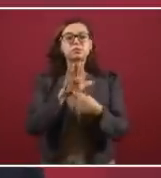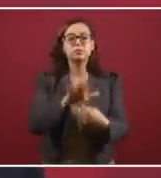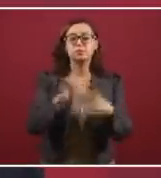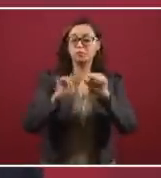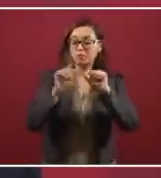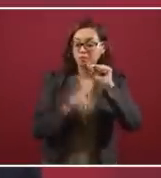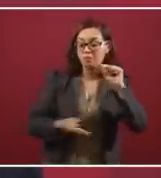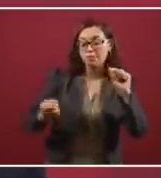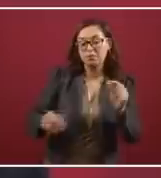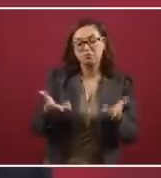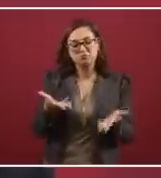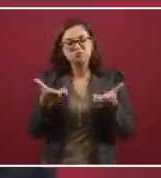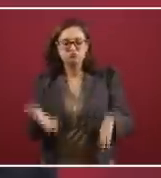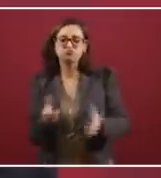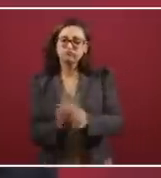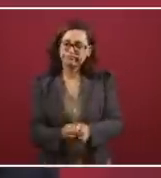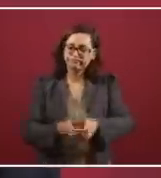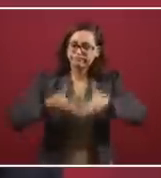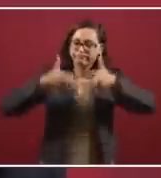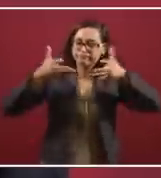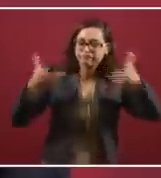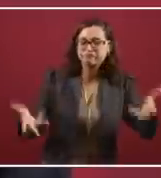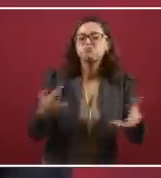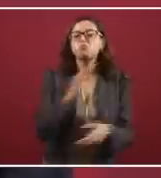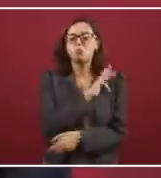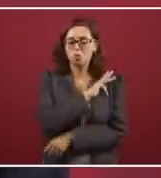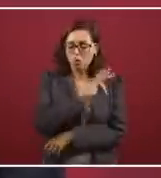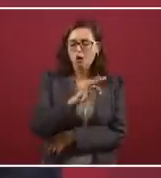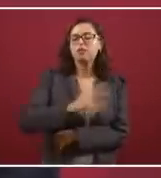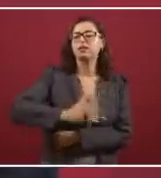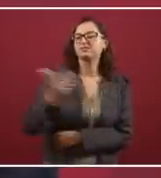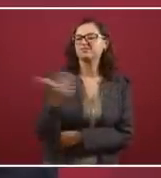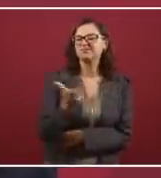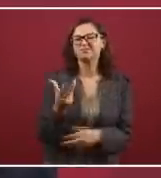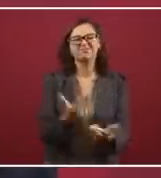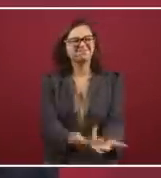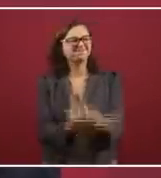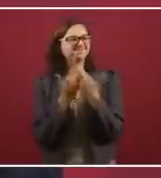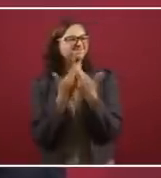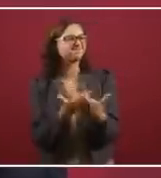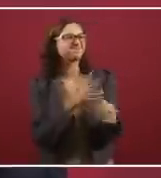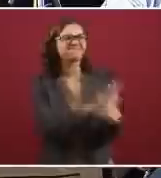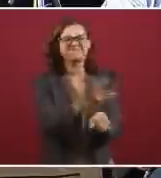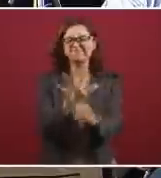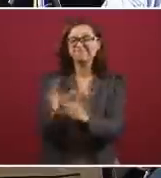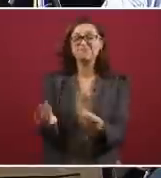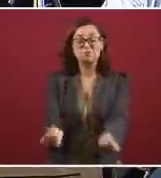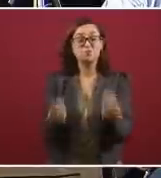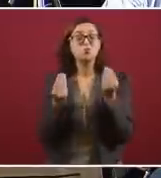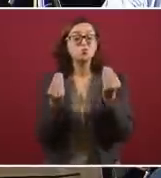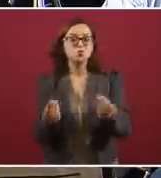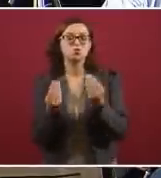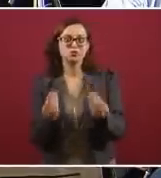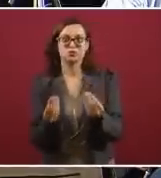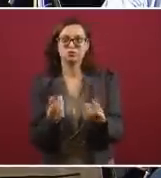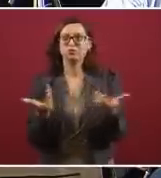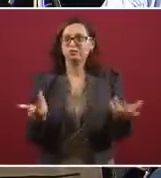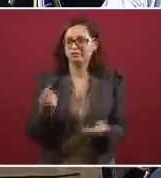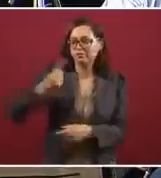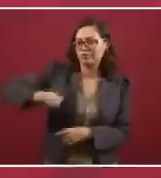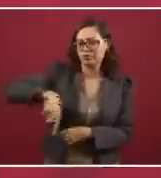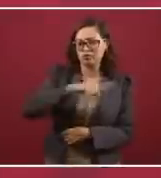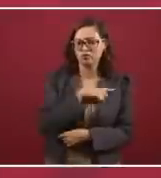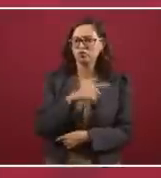tiene mucho para crecer, mucho para hacer, mucho para poder integrar nuestras cadenas de valor con todo lo que